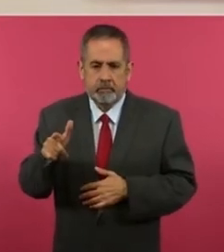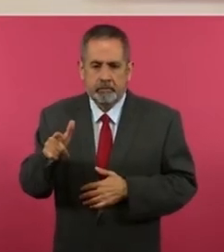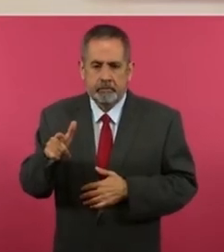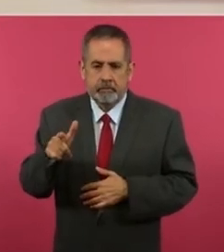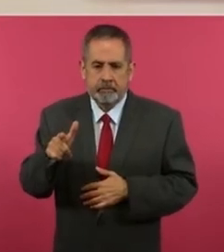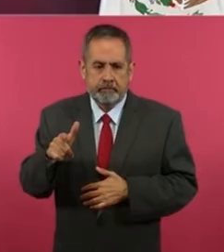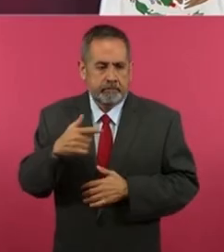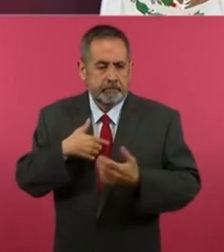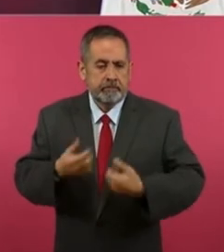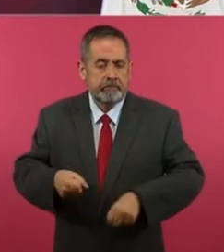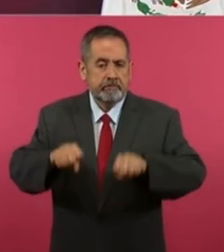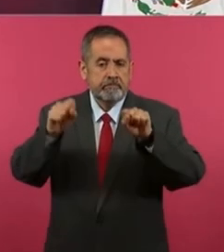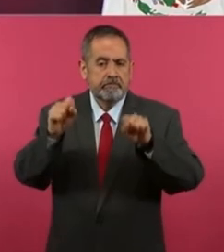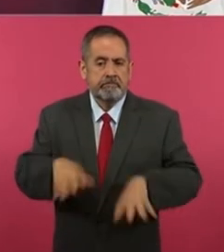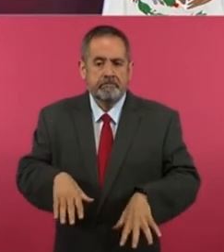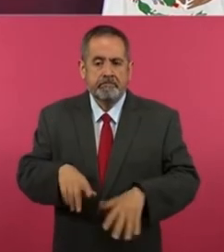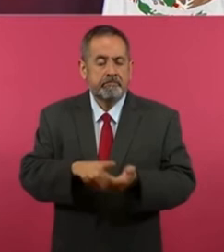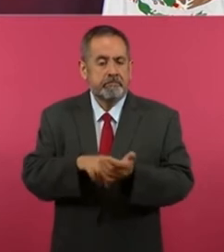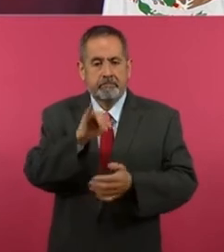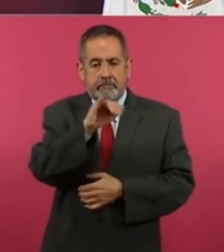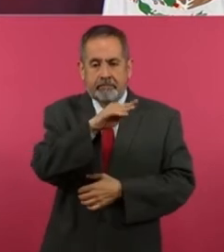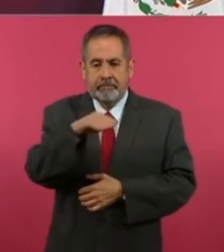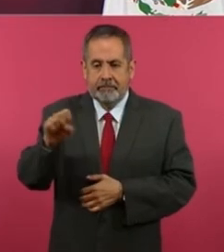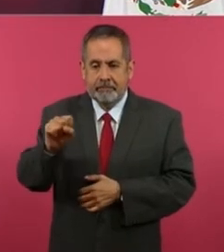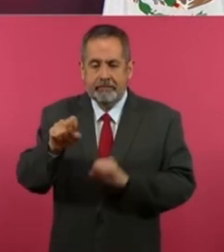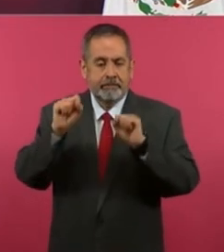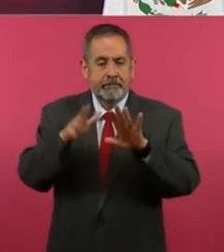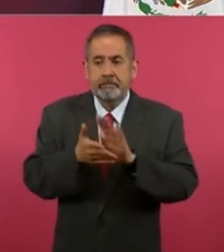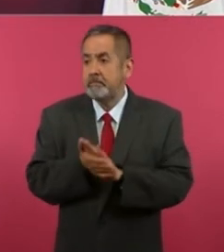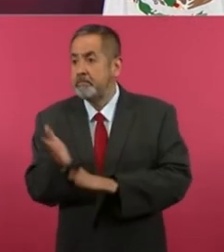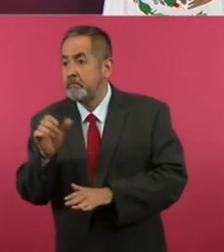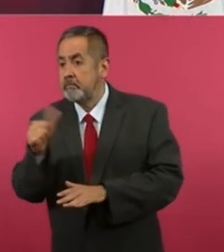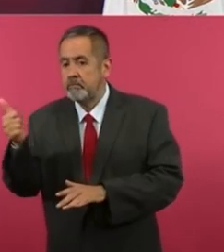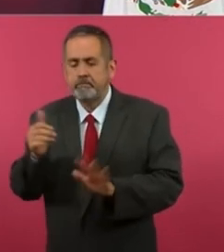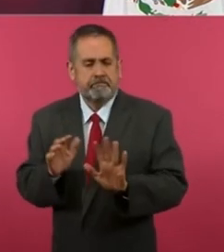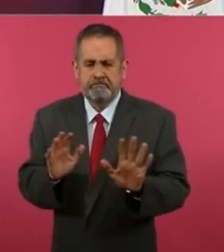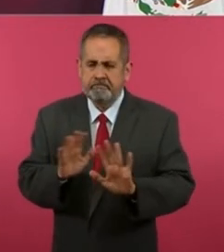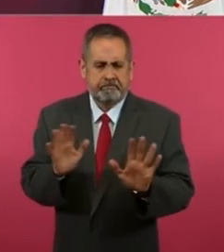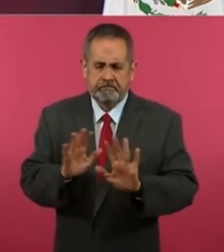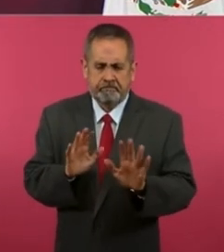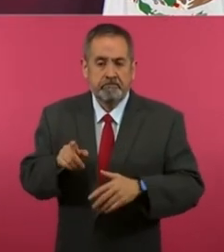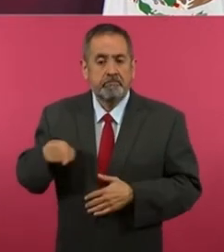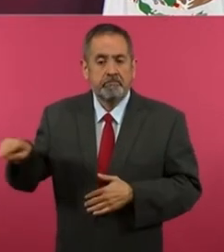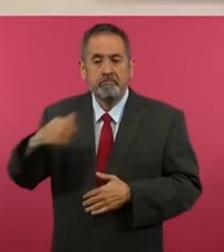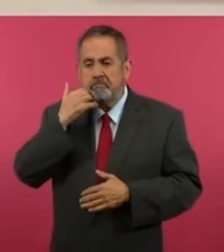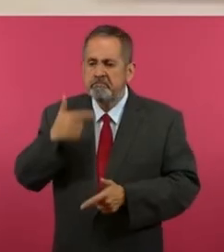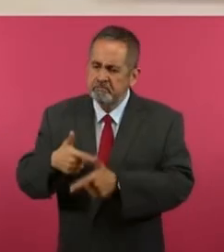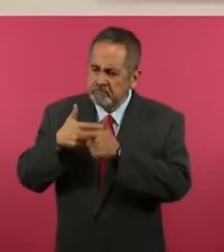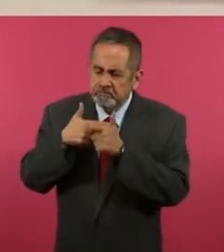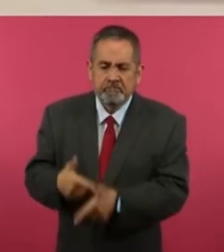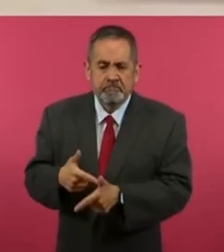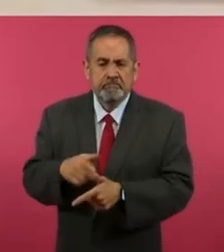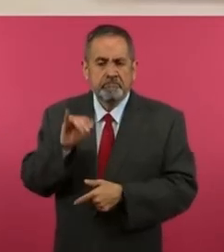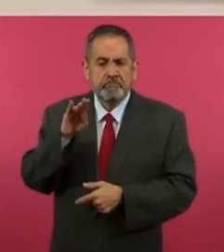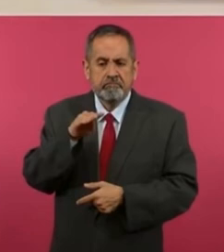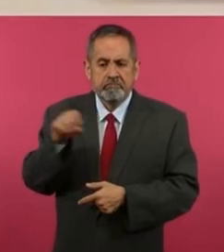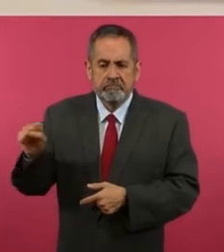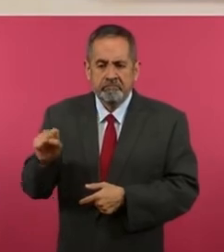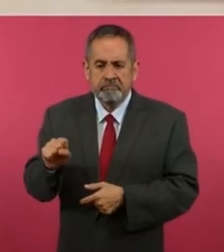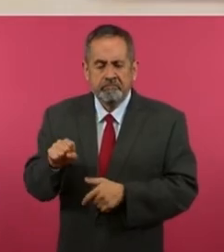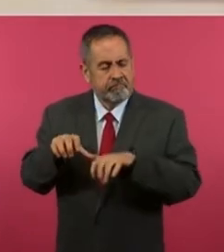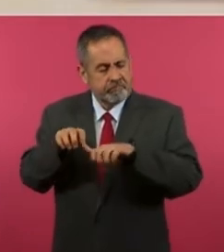abandonar el proyecto de el seguro, y en